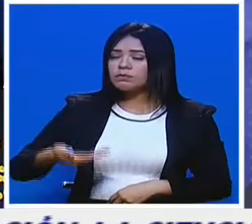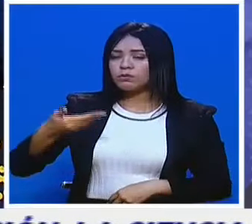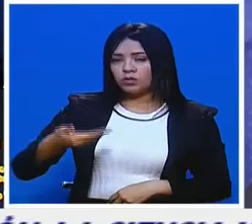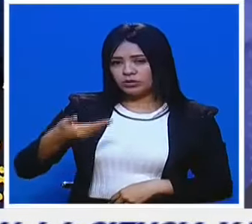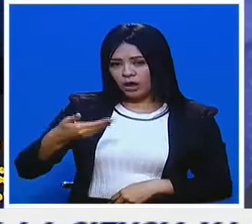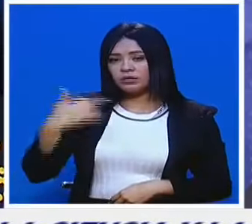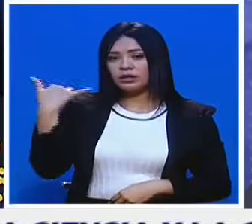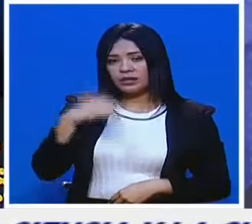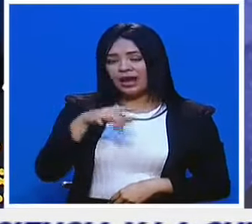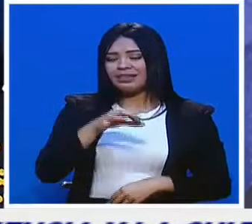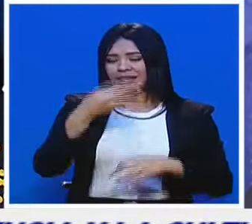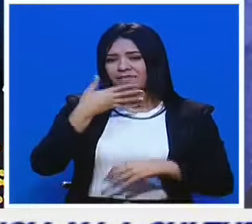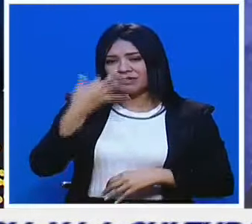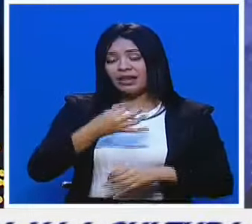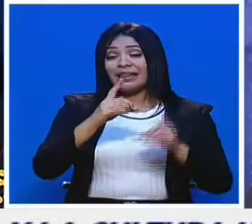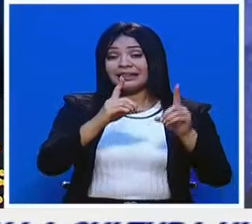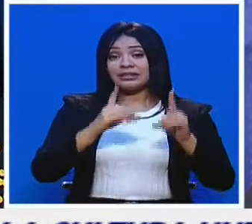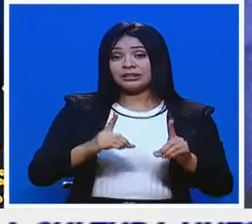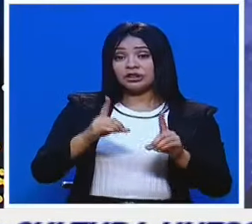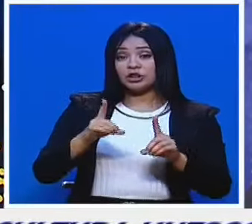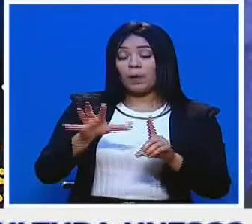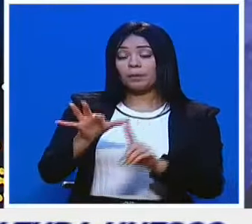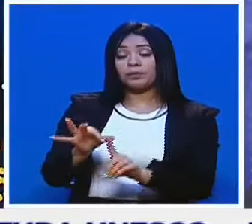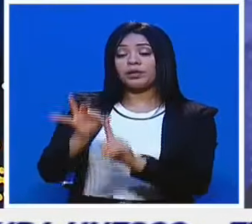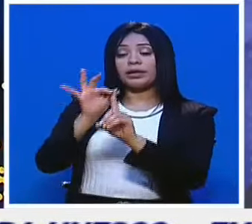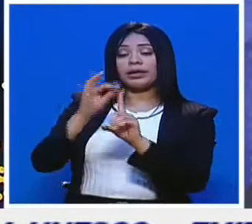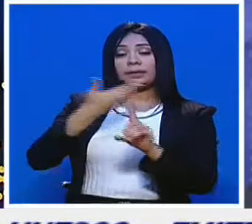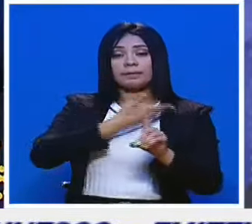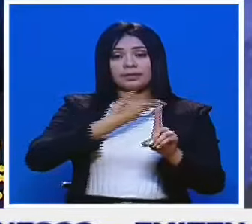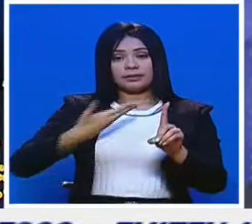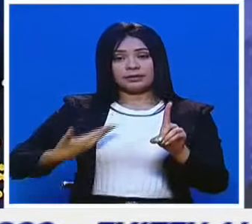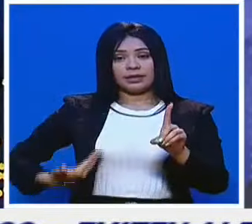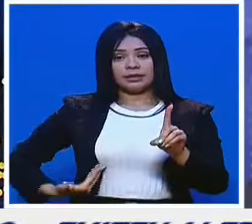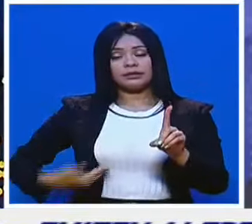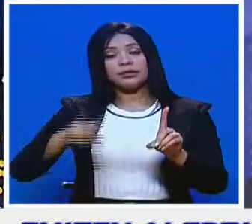van a elegir al presidente o la presidenta de los Estados Unidos.